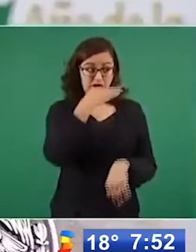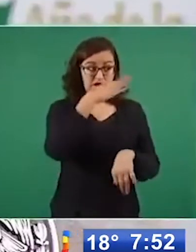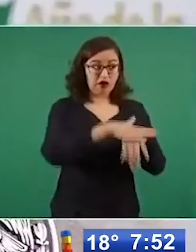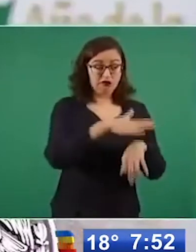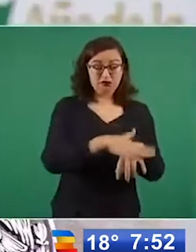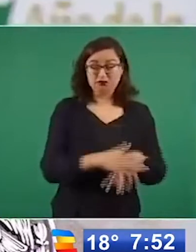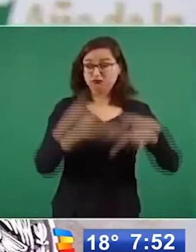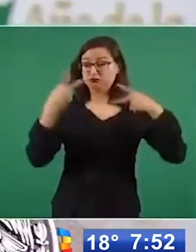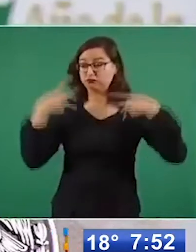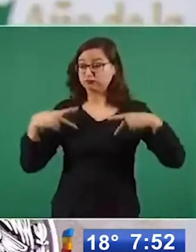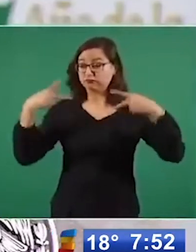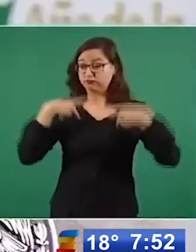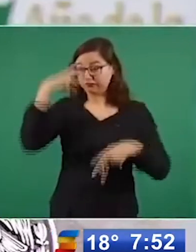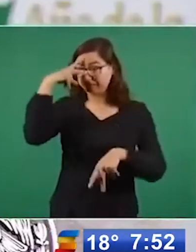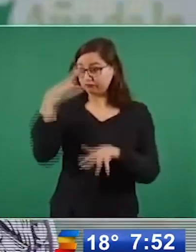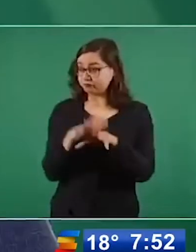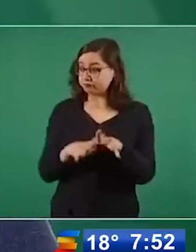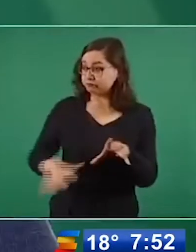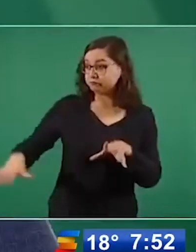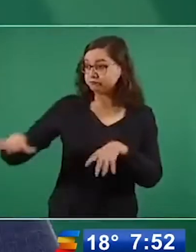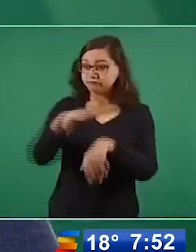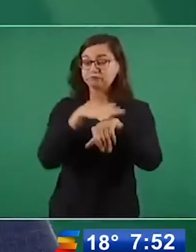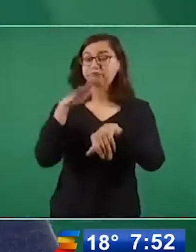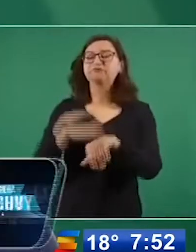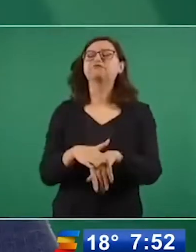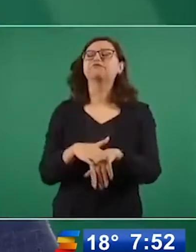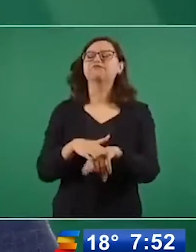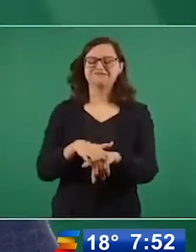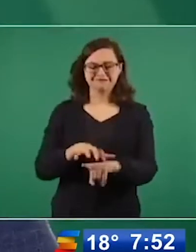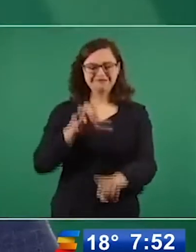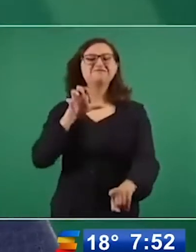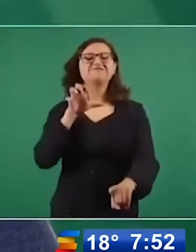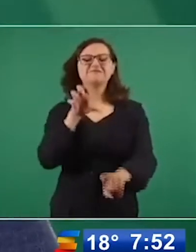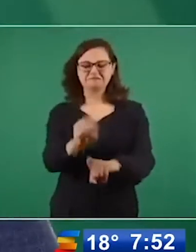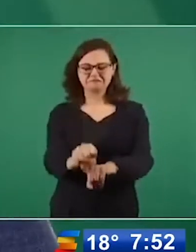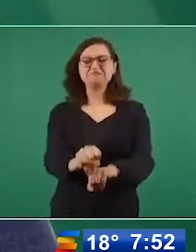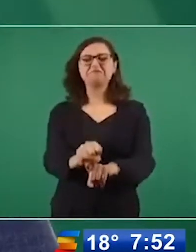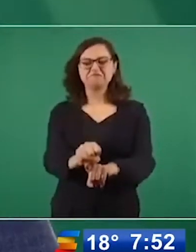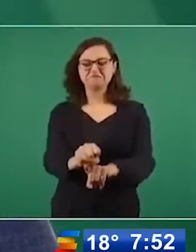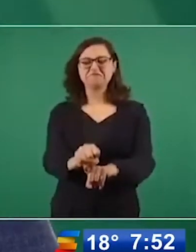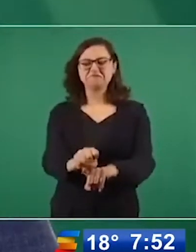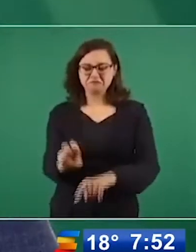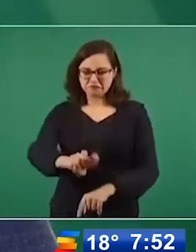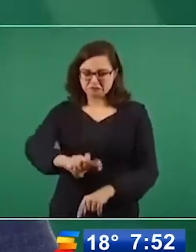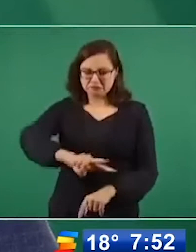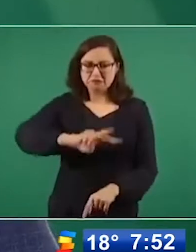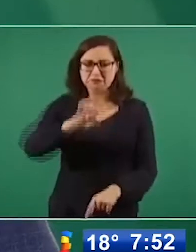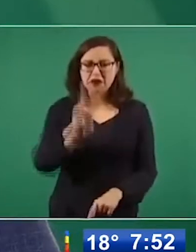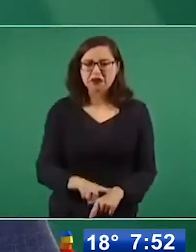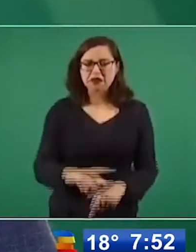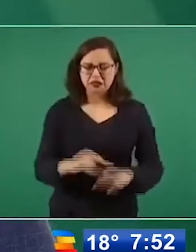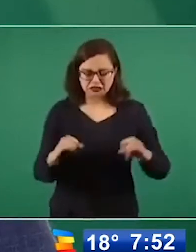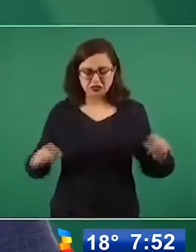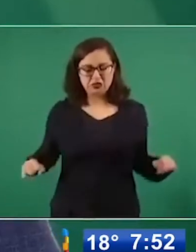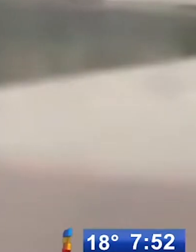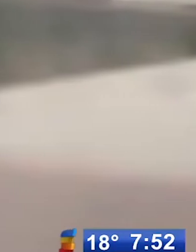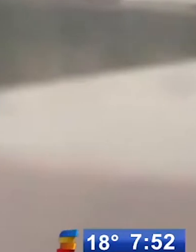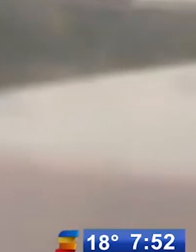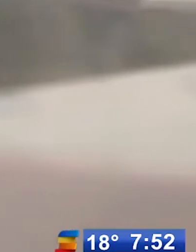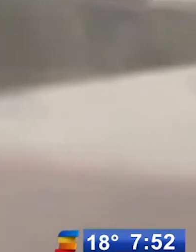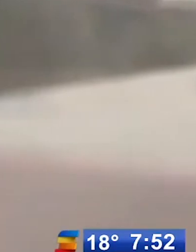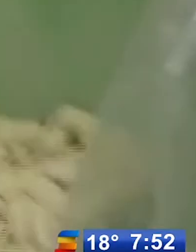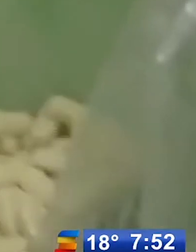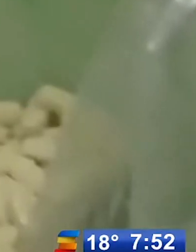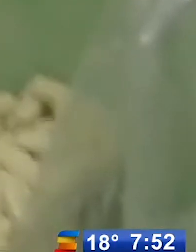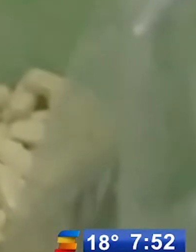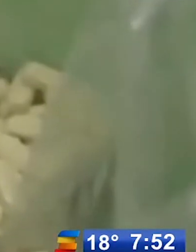de consolidación consiguió 1.842 claves adquiridas por un total de 2.642 millones de piezas